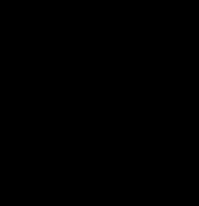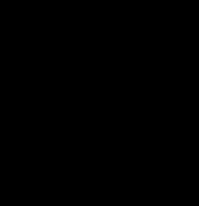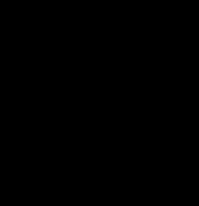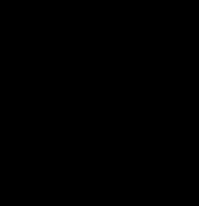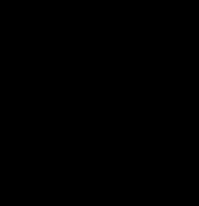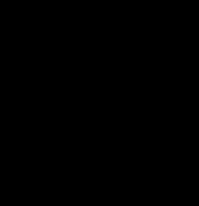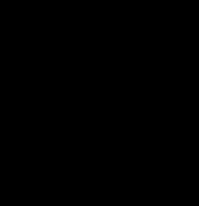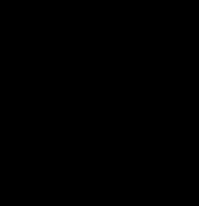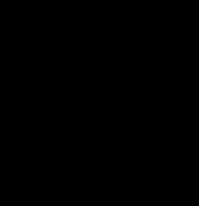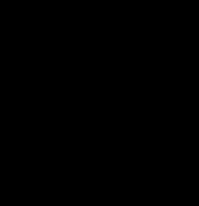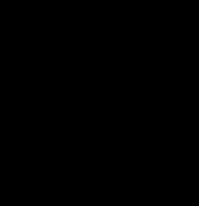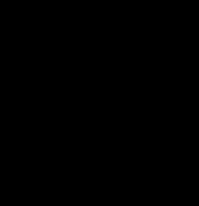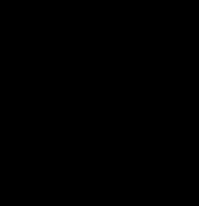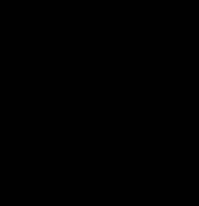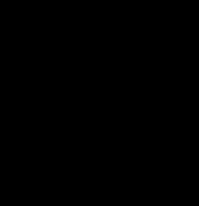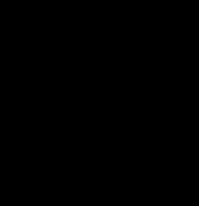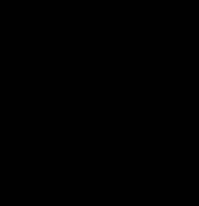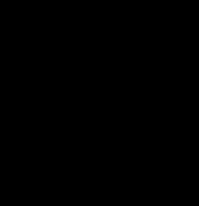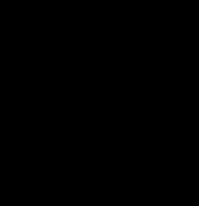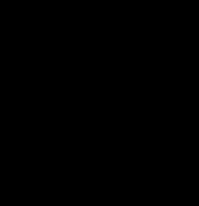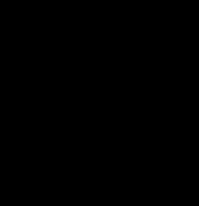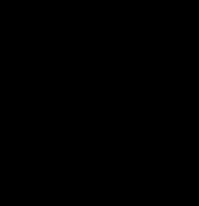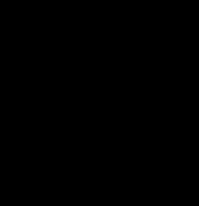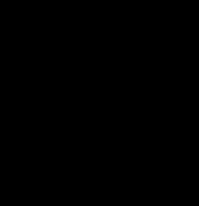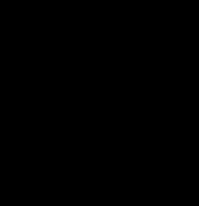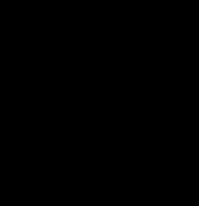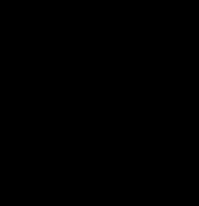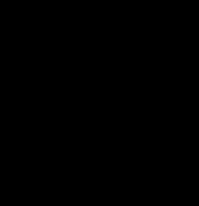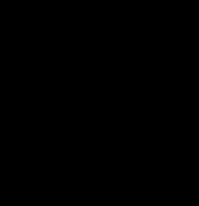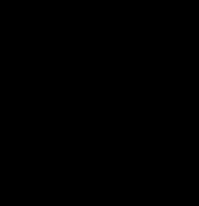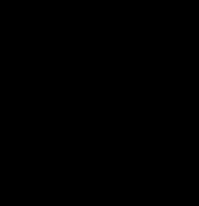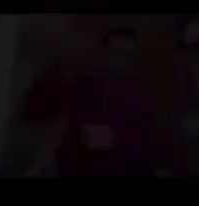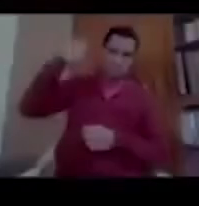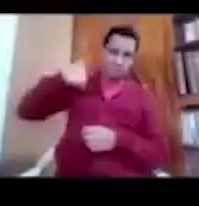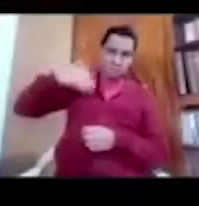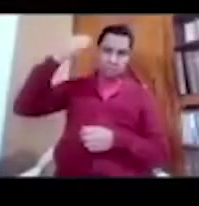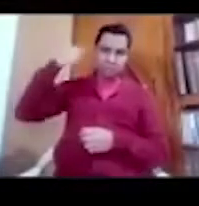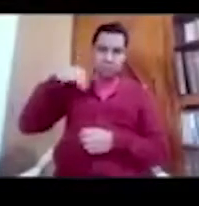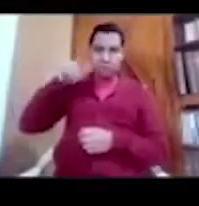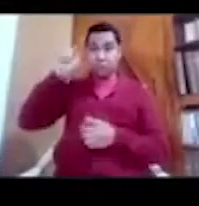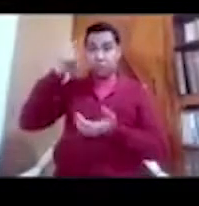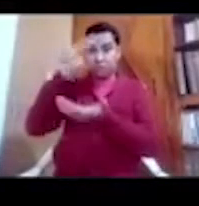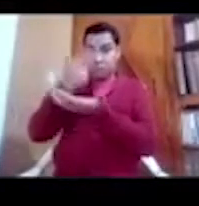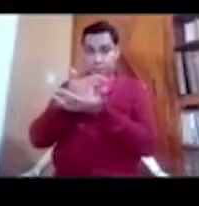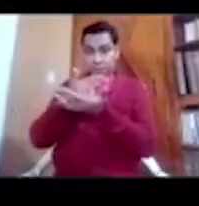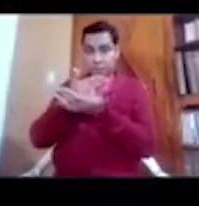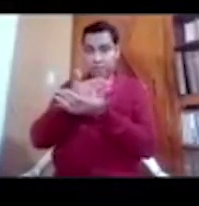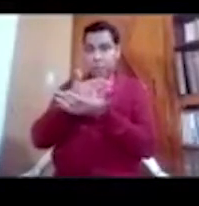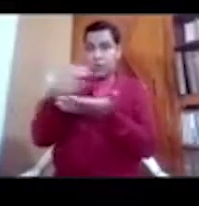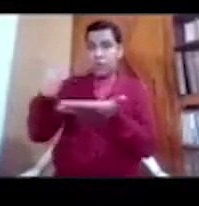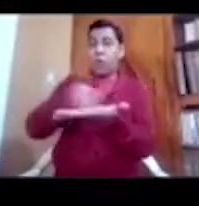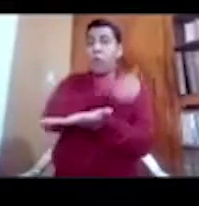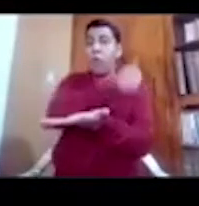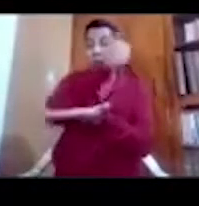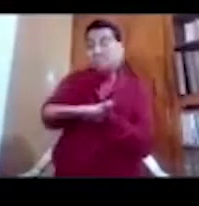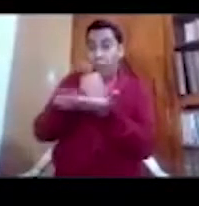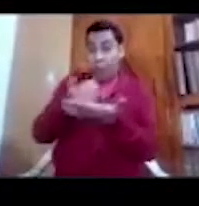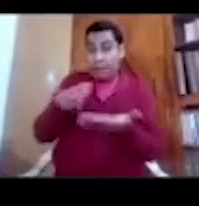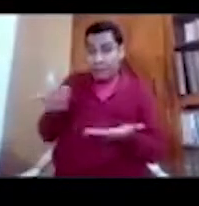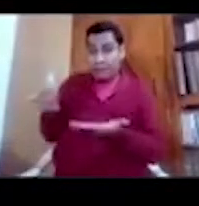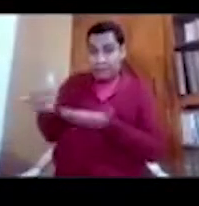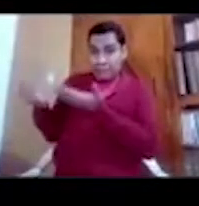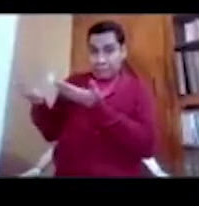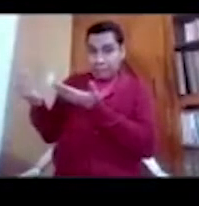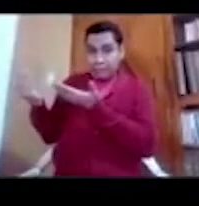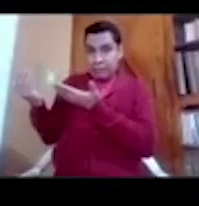que solamente hablamos de una sola ciudad. Me parece que esa es la imagen final.